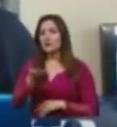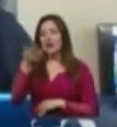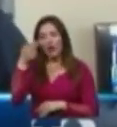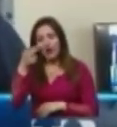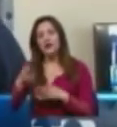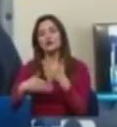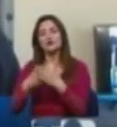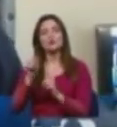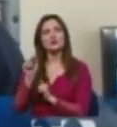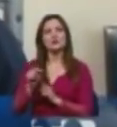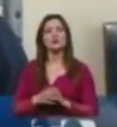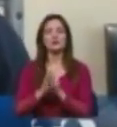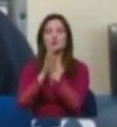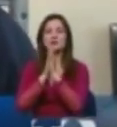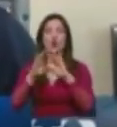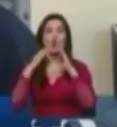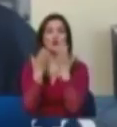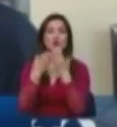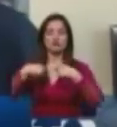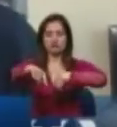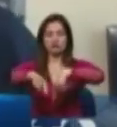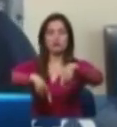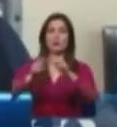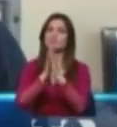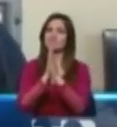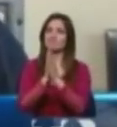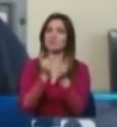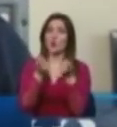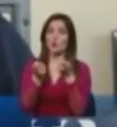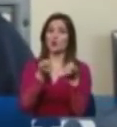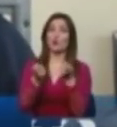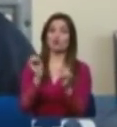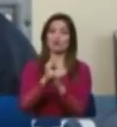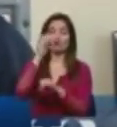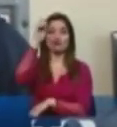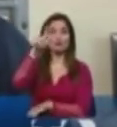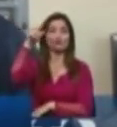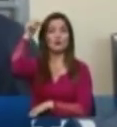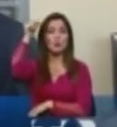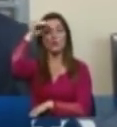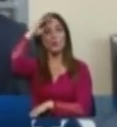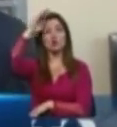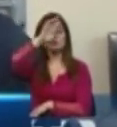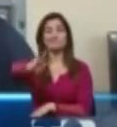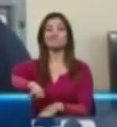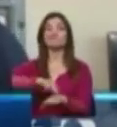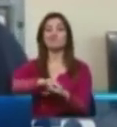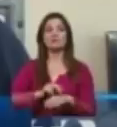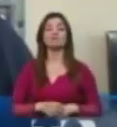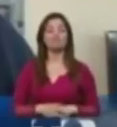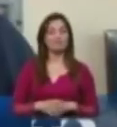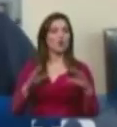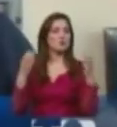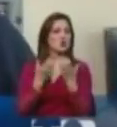COE Metropolitano de Movilidad Humana que se articule acciones dentro de las instituciones del Gobierno Central y Policía Nacional. Se ha conformado